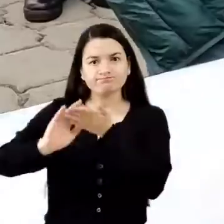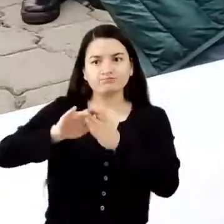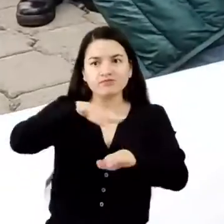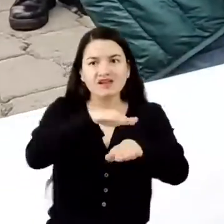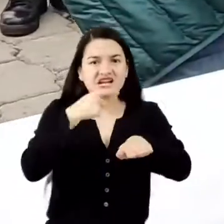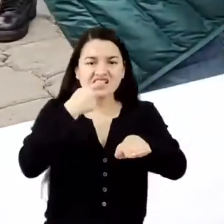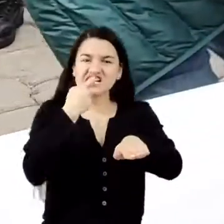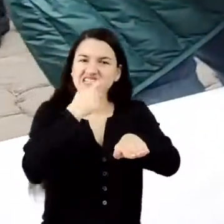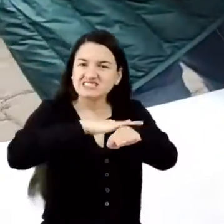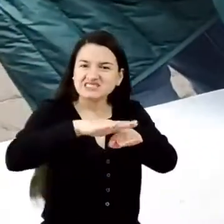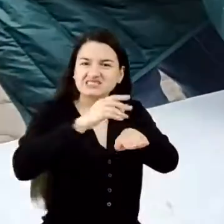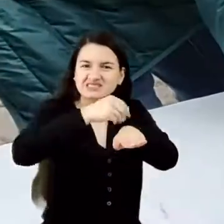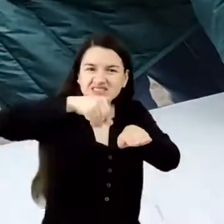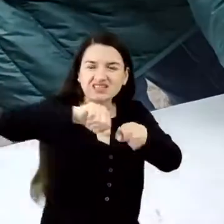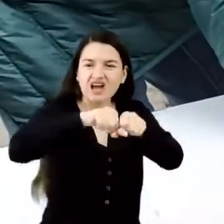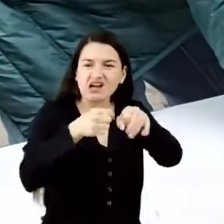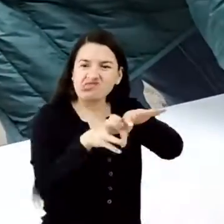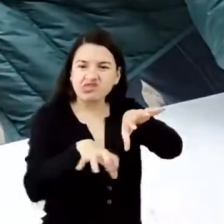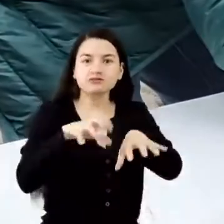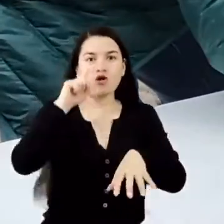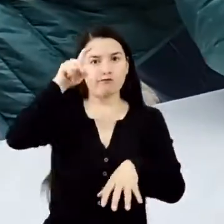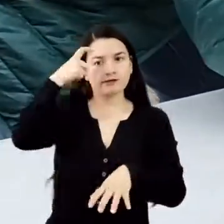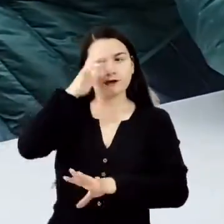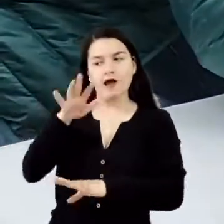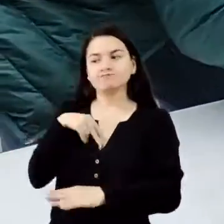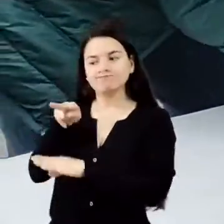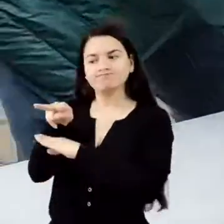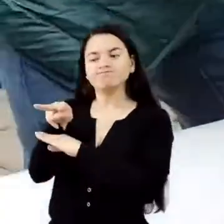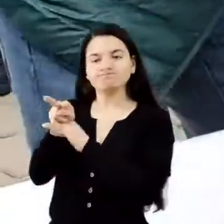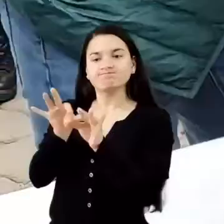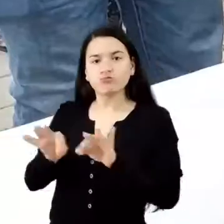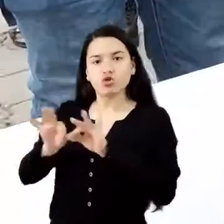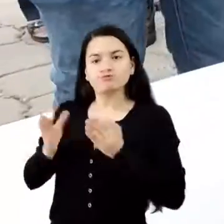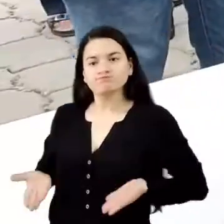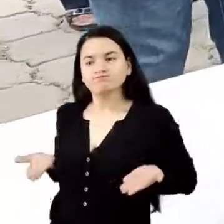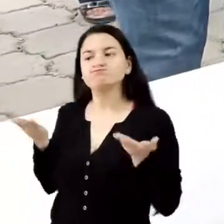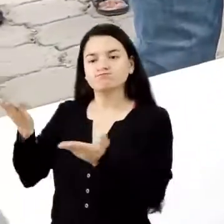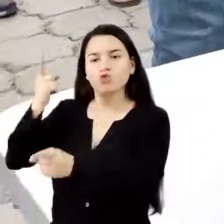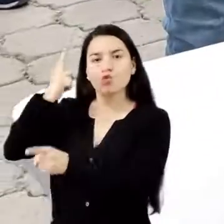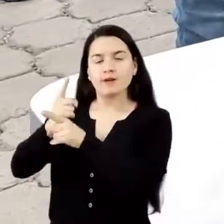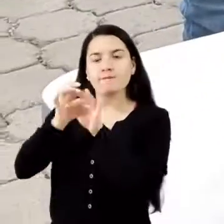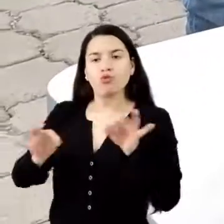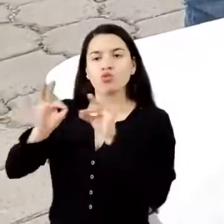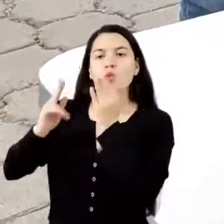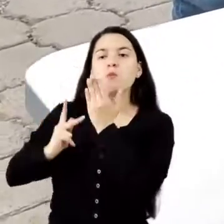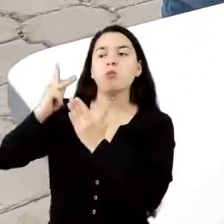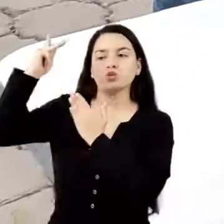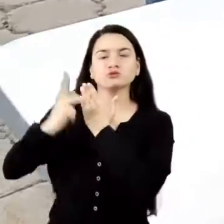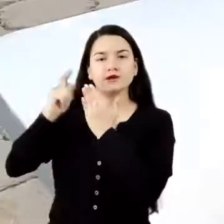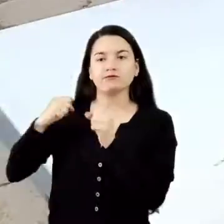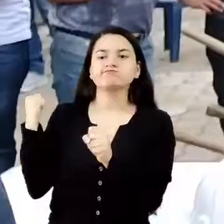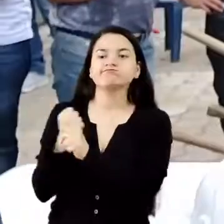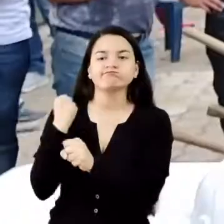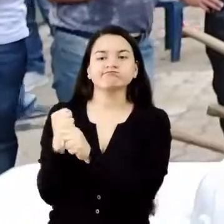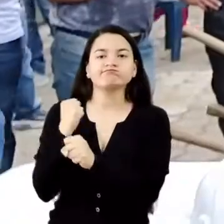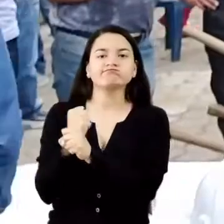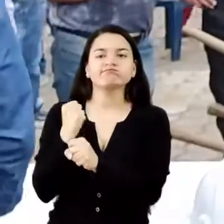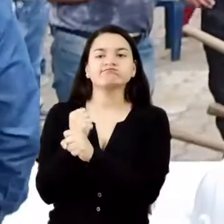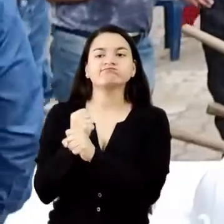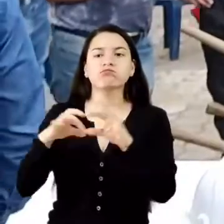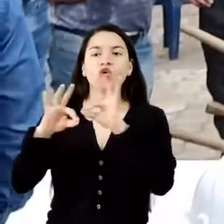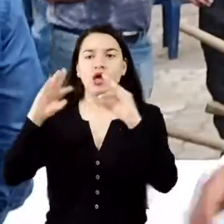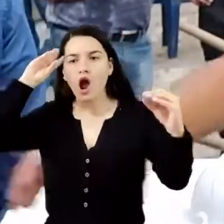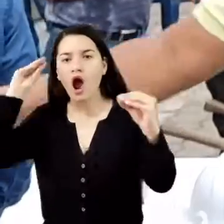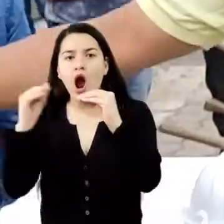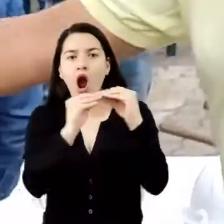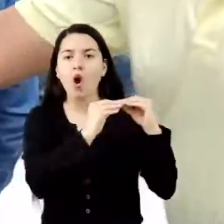dar cuenta, las calles están completamente destruidas. Ya cumplieron su vida útil hace mucho rato. Y el señor gobernador, pues con mucha disposición y mucho